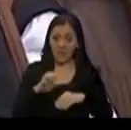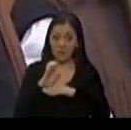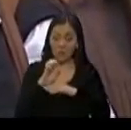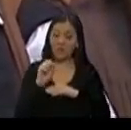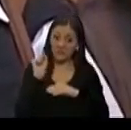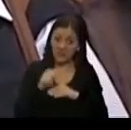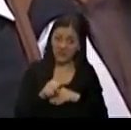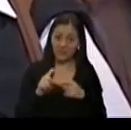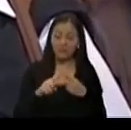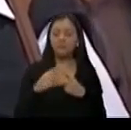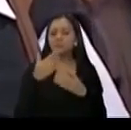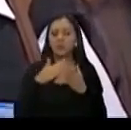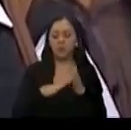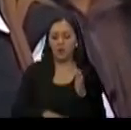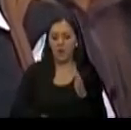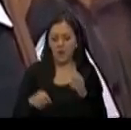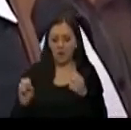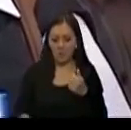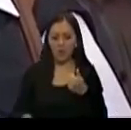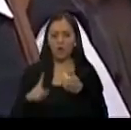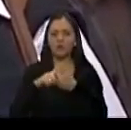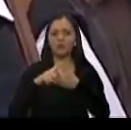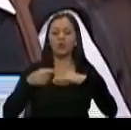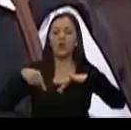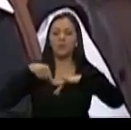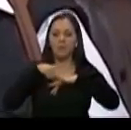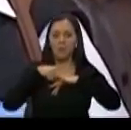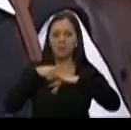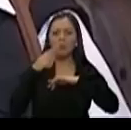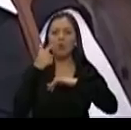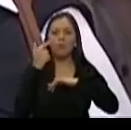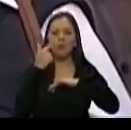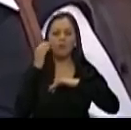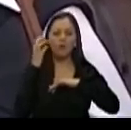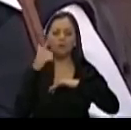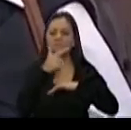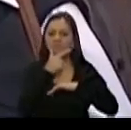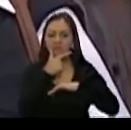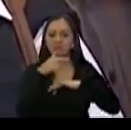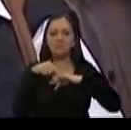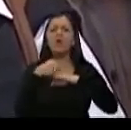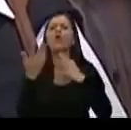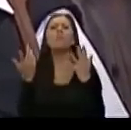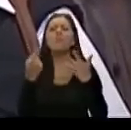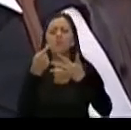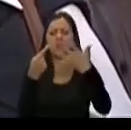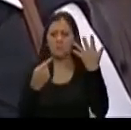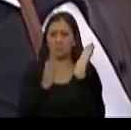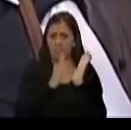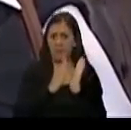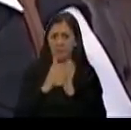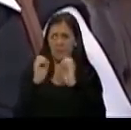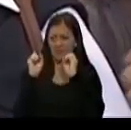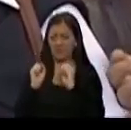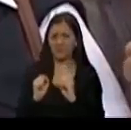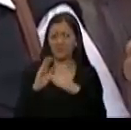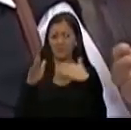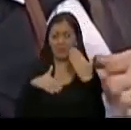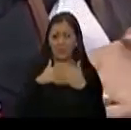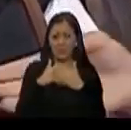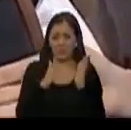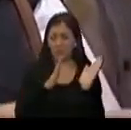Ecuador, sobre el aborto, el matrimonio homosexual, en fin, todo eso. ¿Estamos preparados, Monseñor, para recibirlo